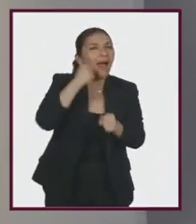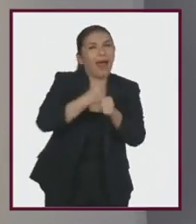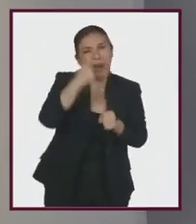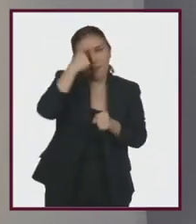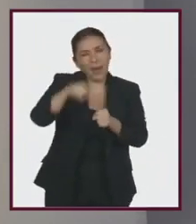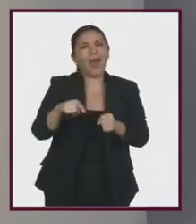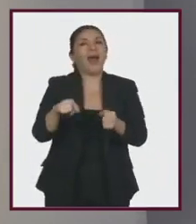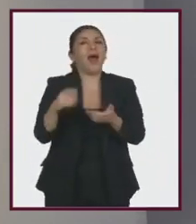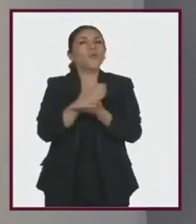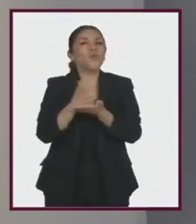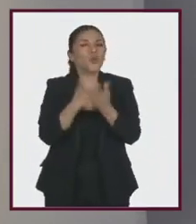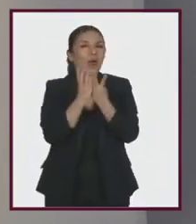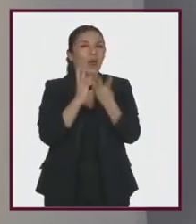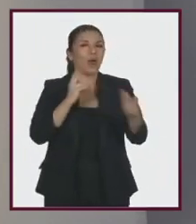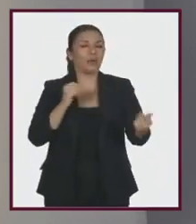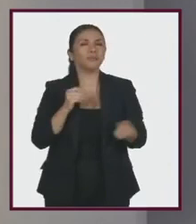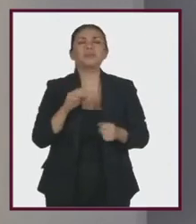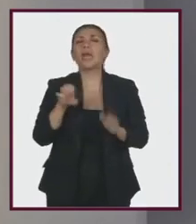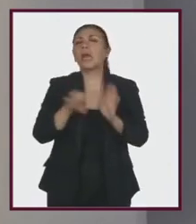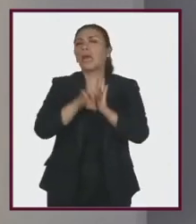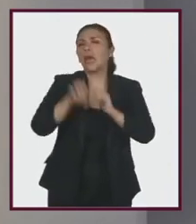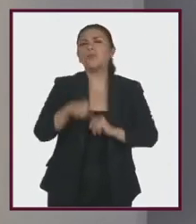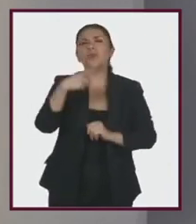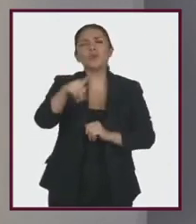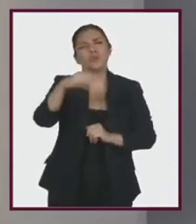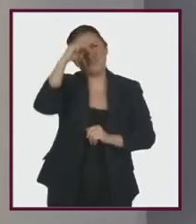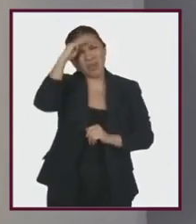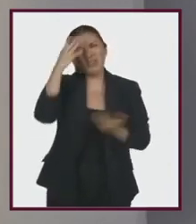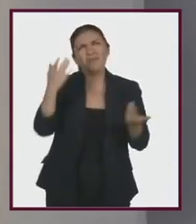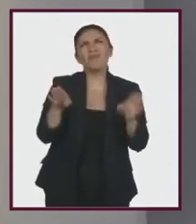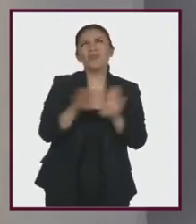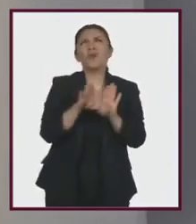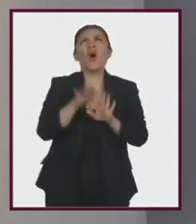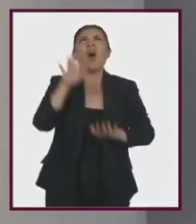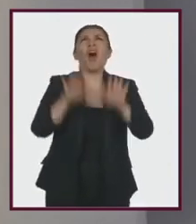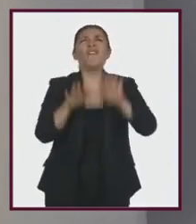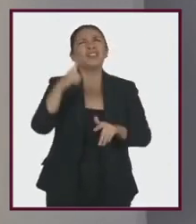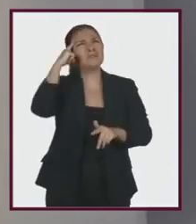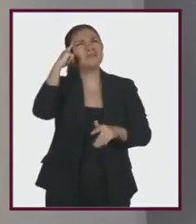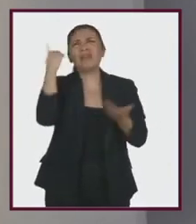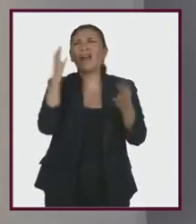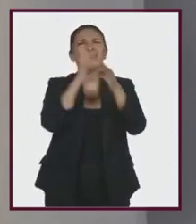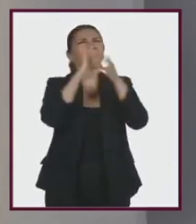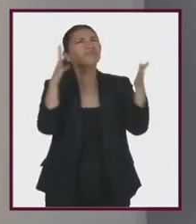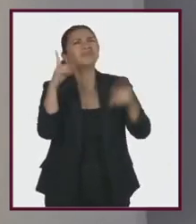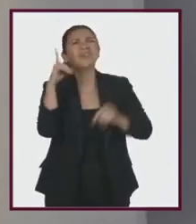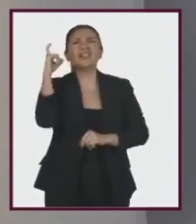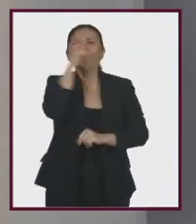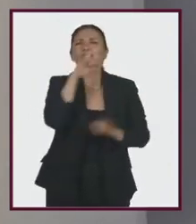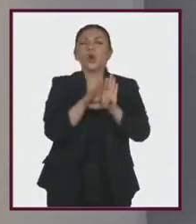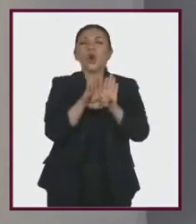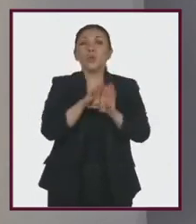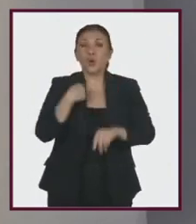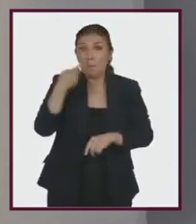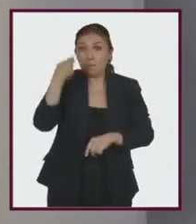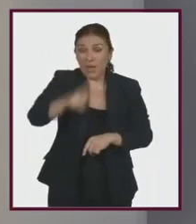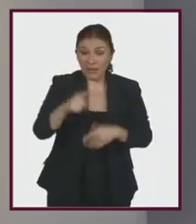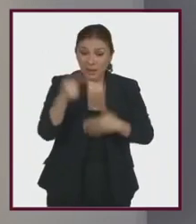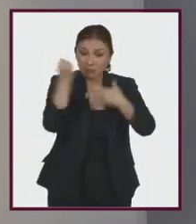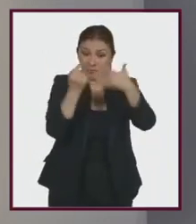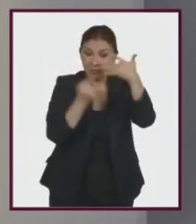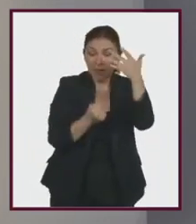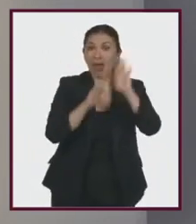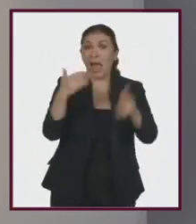si lo hacemos general, es muy complejo, ¿no? O sea, no hay una receta de cocina para ayudar a una